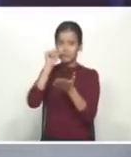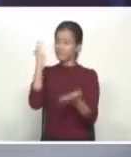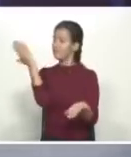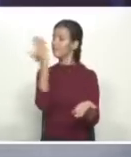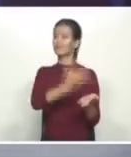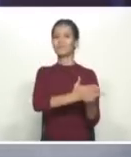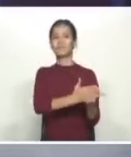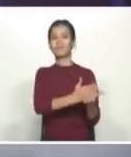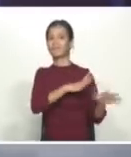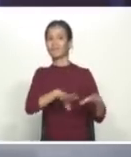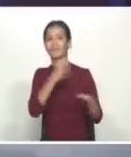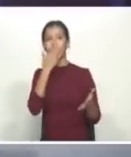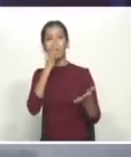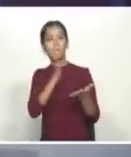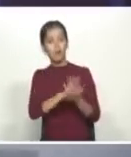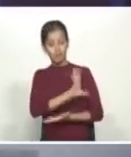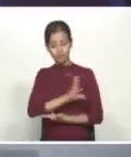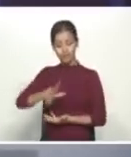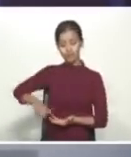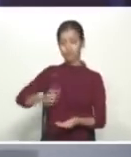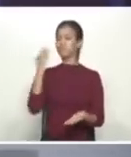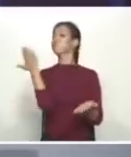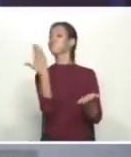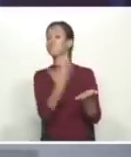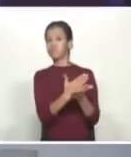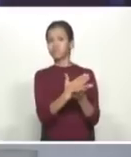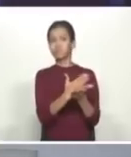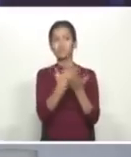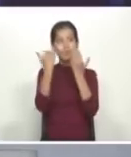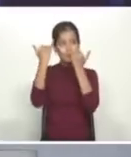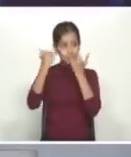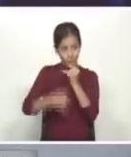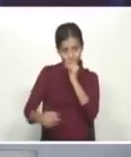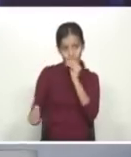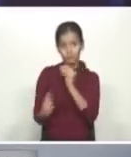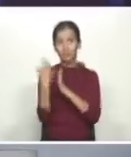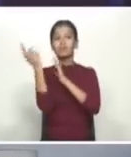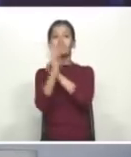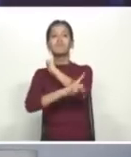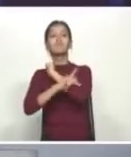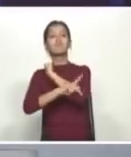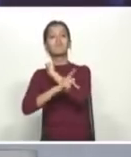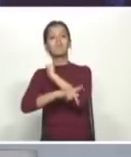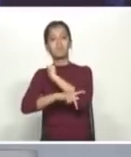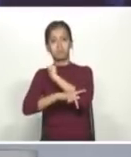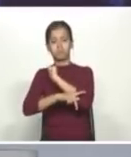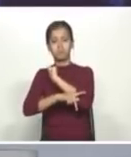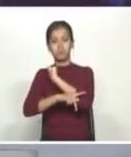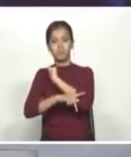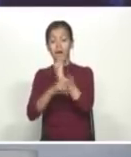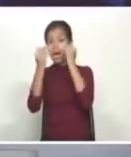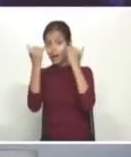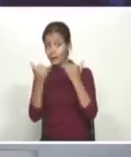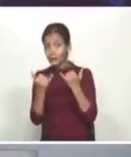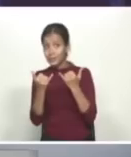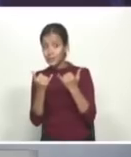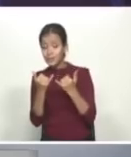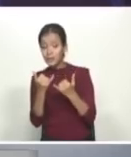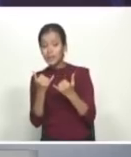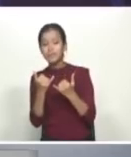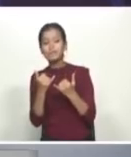con otros países. Aquí lo último que se tuvo relaciones fue con la Corte Sur de Nueva York. Ahora, hay que ver esa